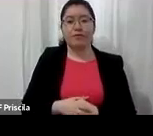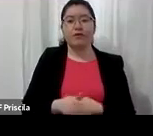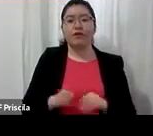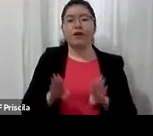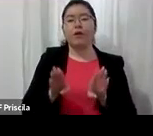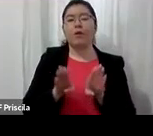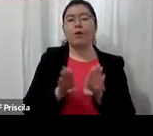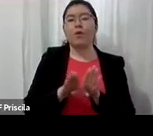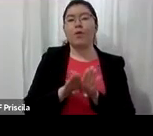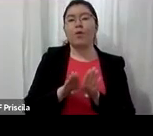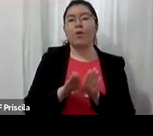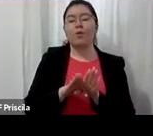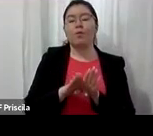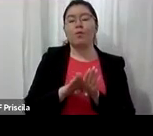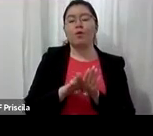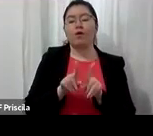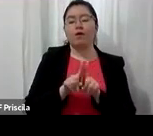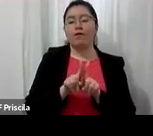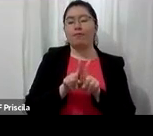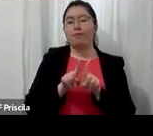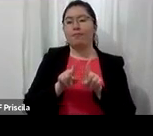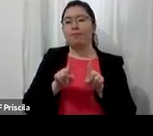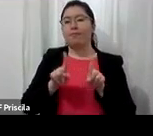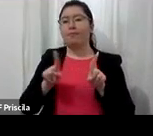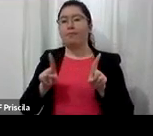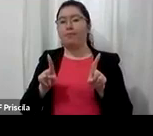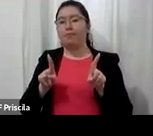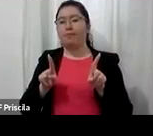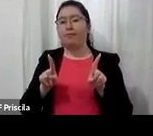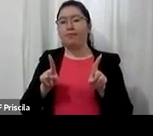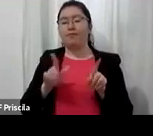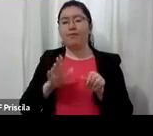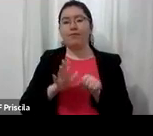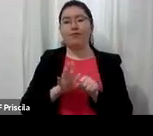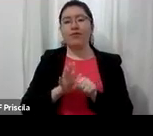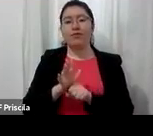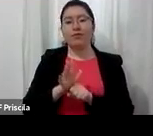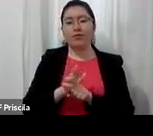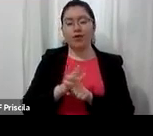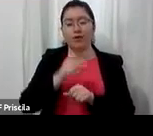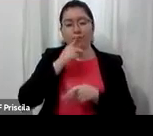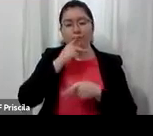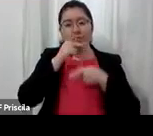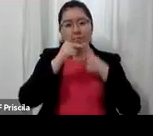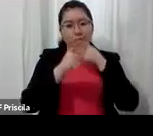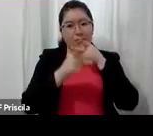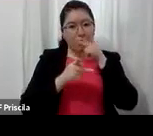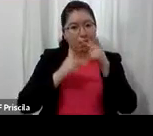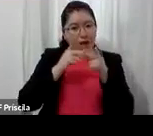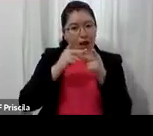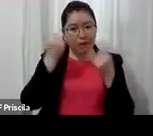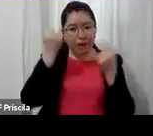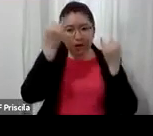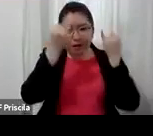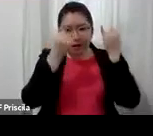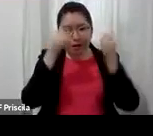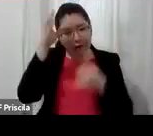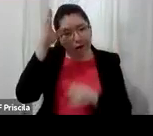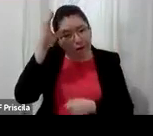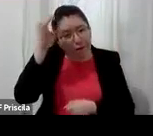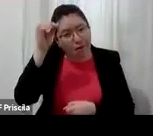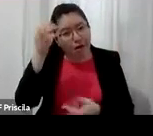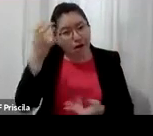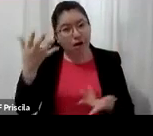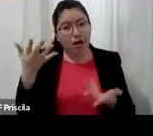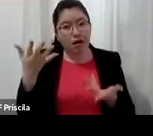desligarme, digamos, de algunas de las concepciones que se han venido manejando, porque pareciera ser